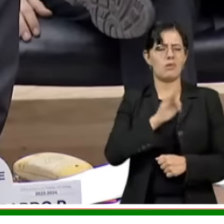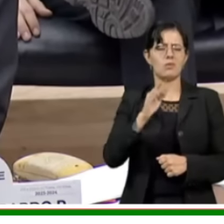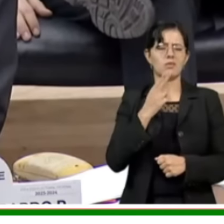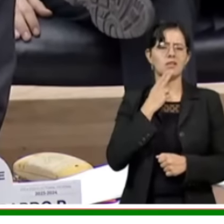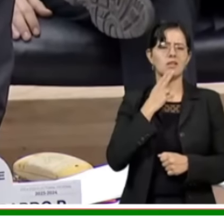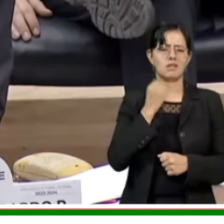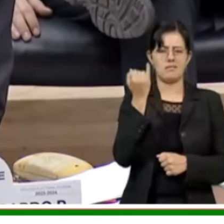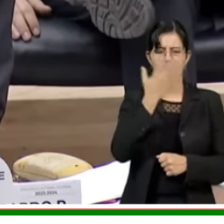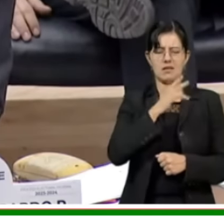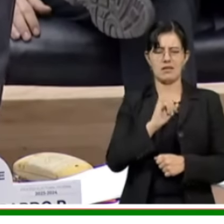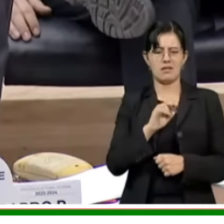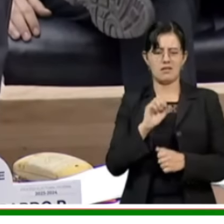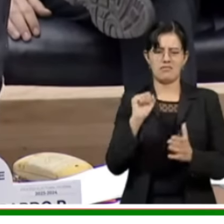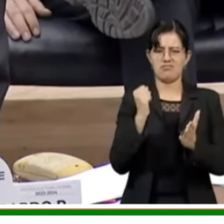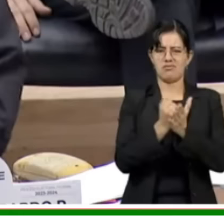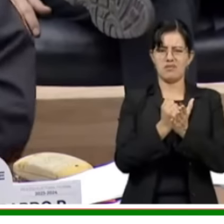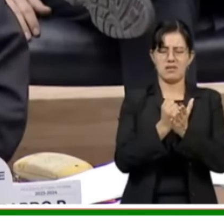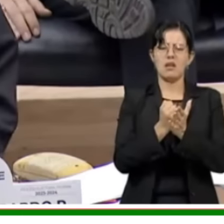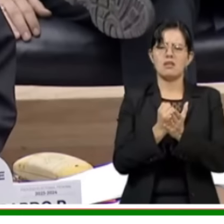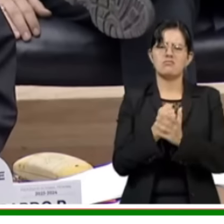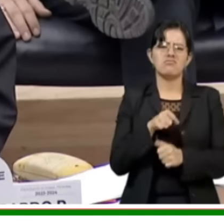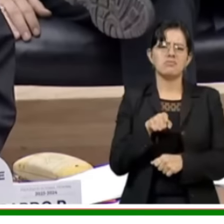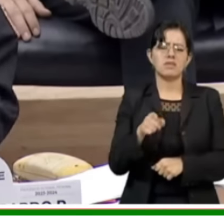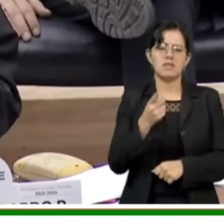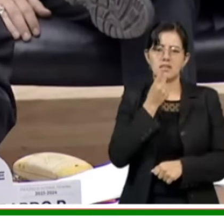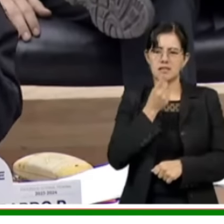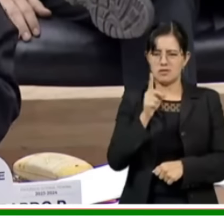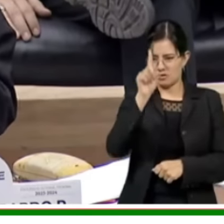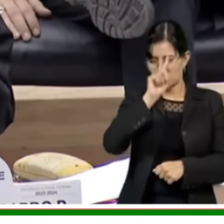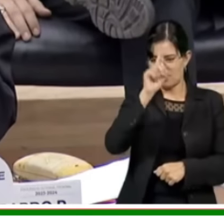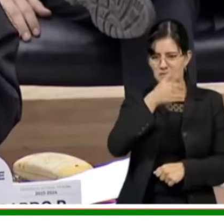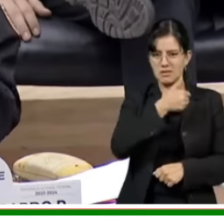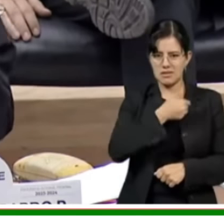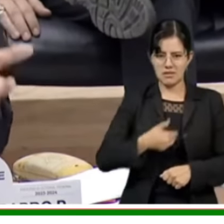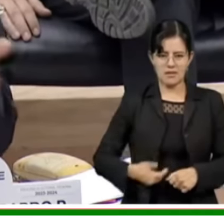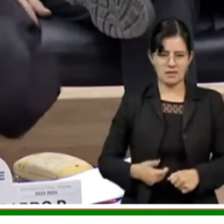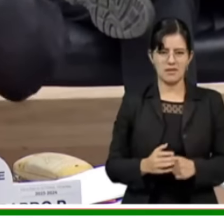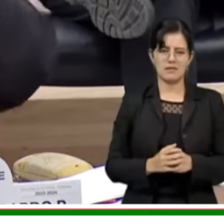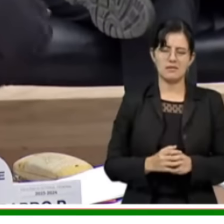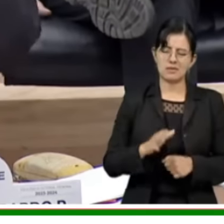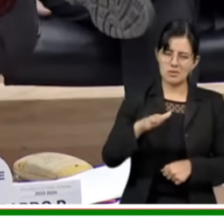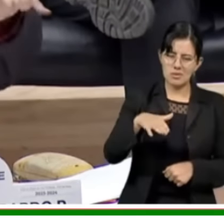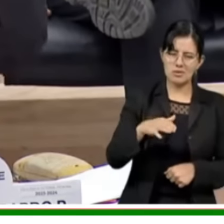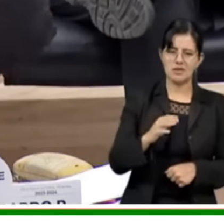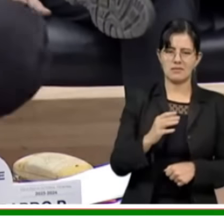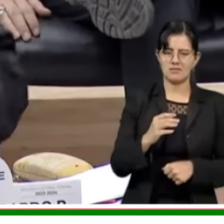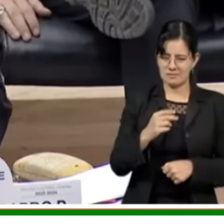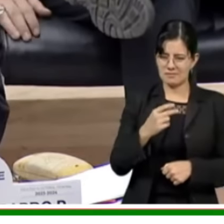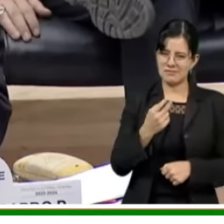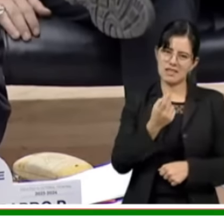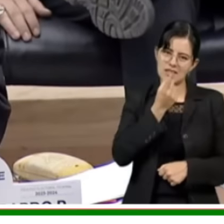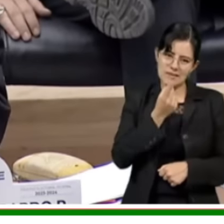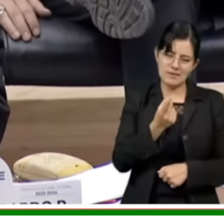impunemente todavía con mucha bonomia la consejera presidente le dice Oiga en los mejores